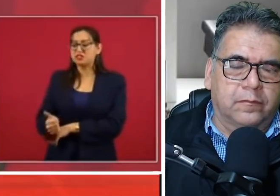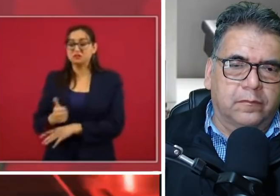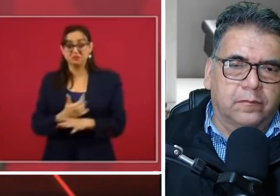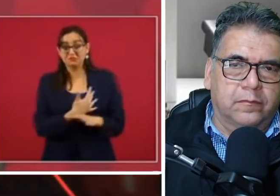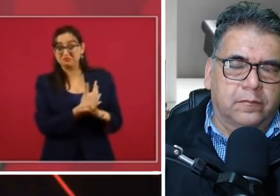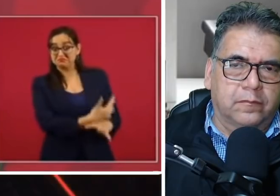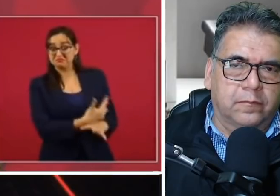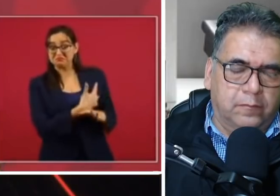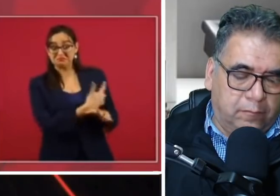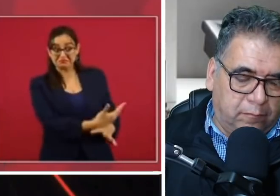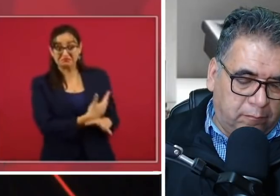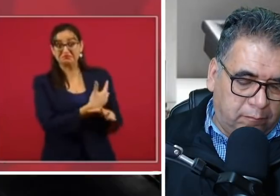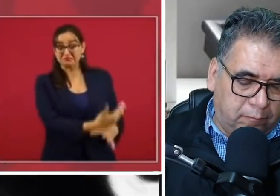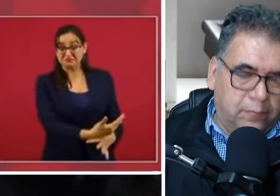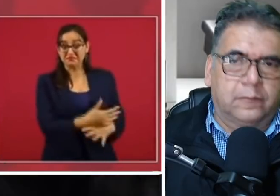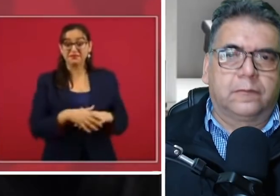también